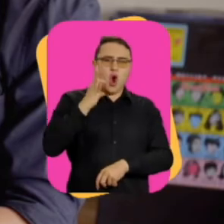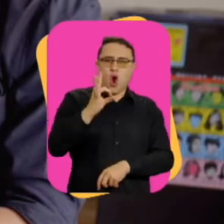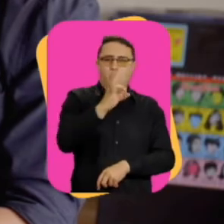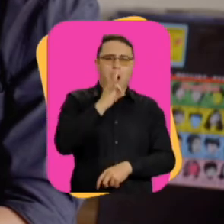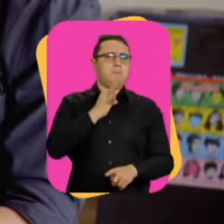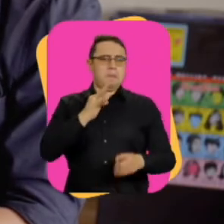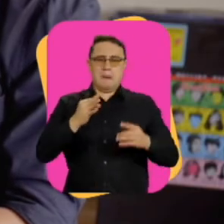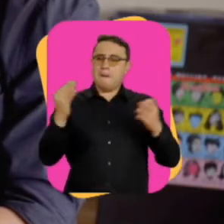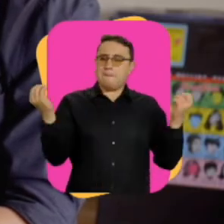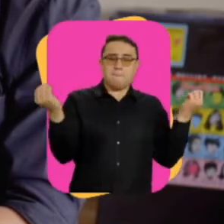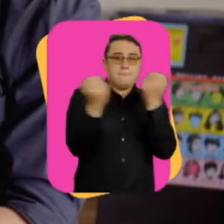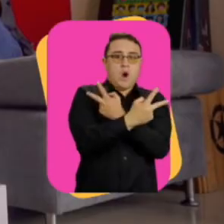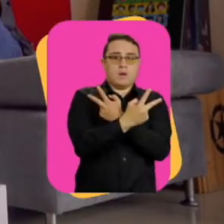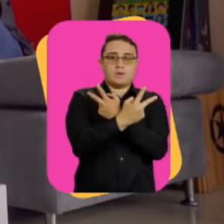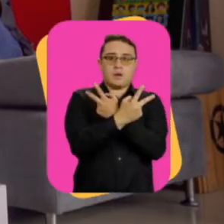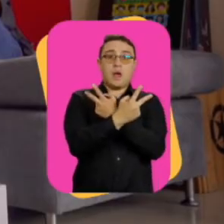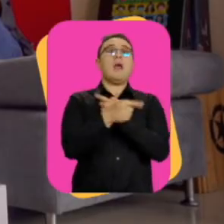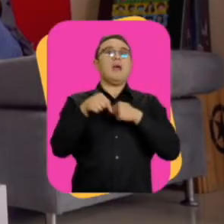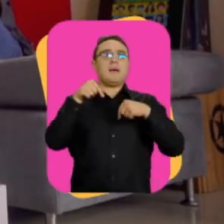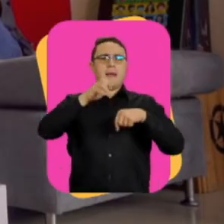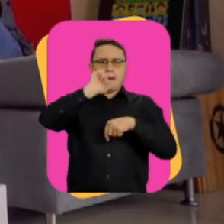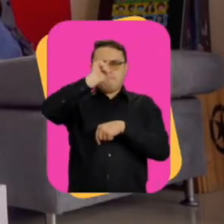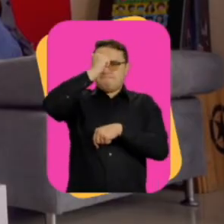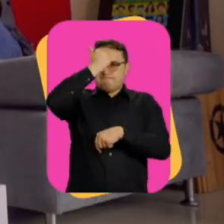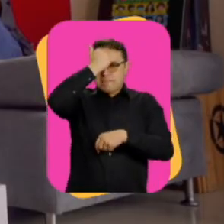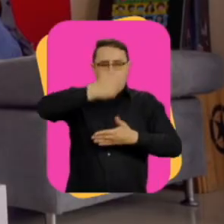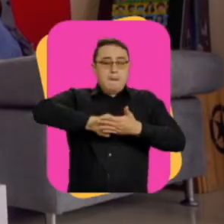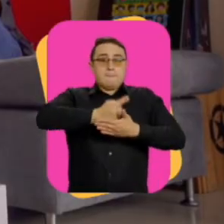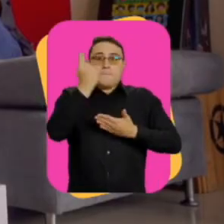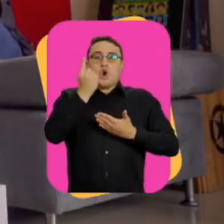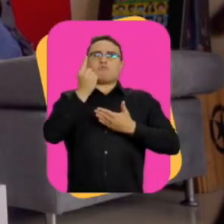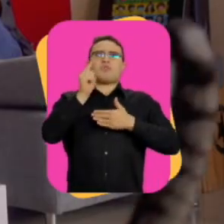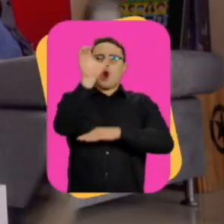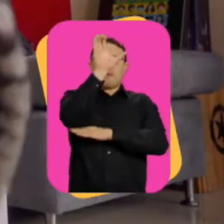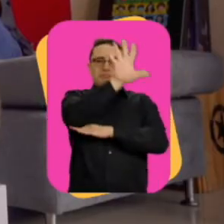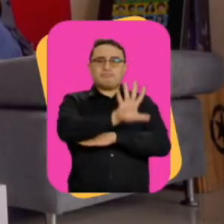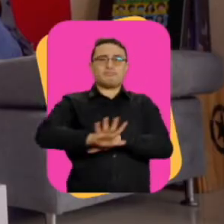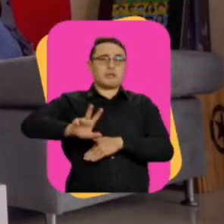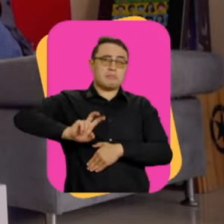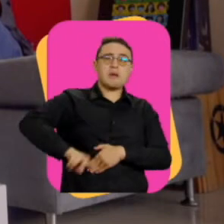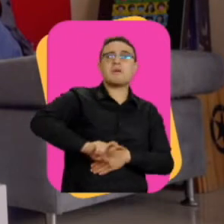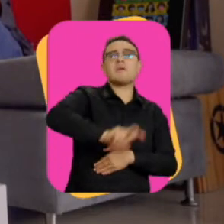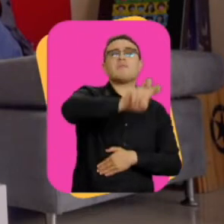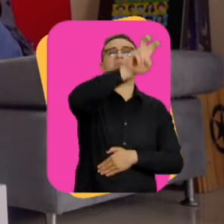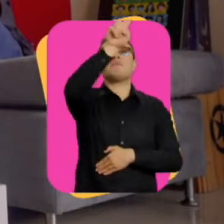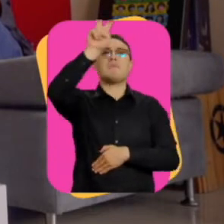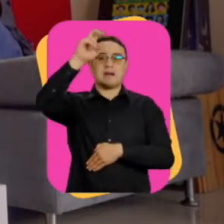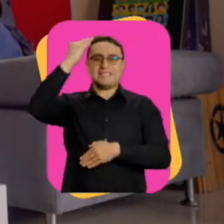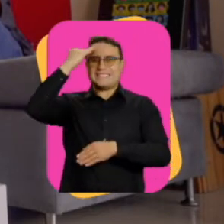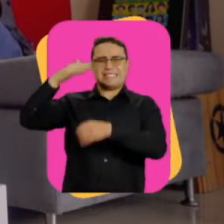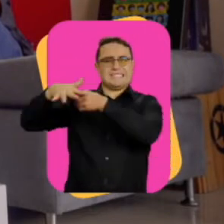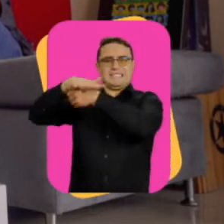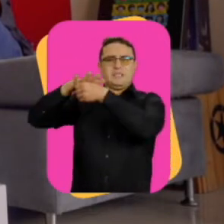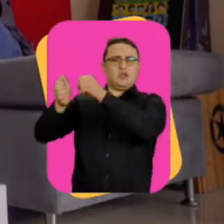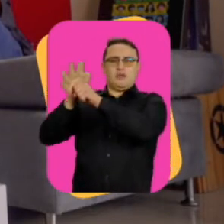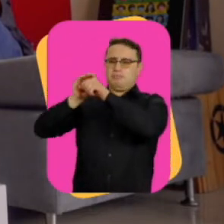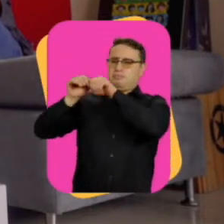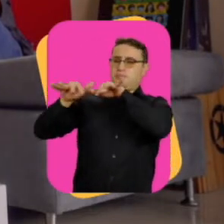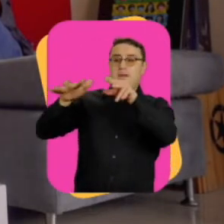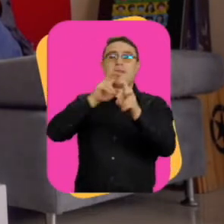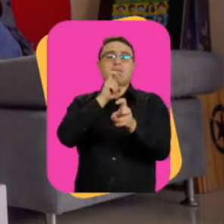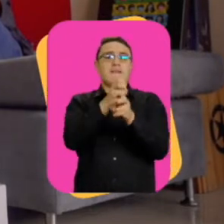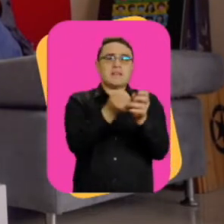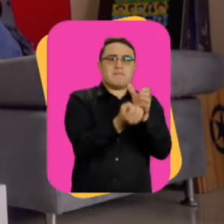el alcance, porque teníamos unos protagonistas viajando por todo el país en plena pandemia, en unas condiciones de producción muy difíciles, ¿no? Es un